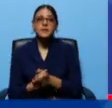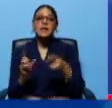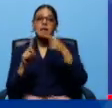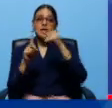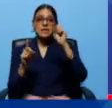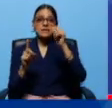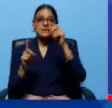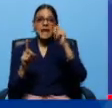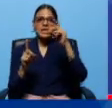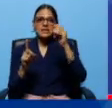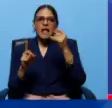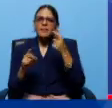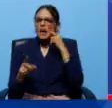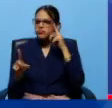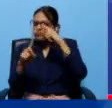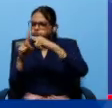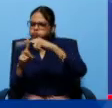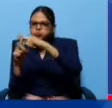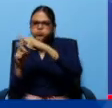Santander le puso el ojo,